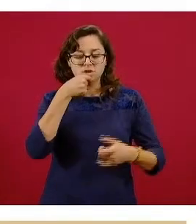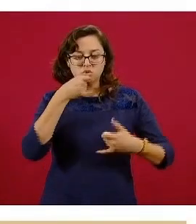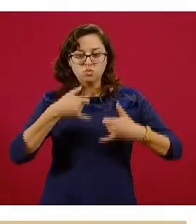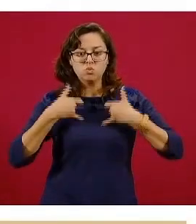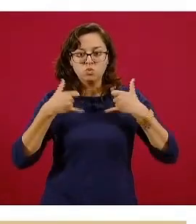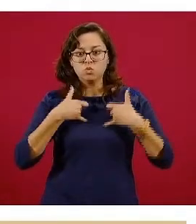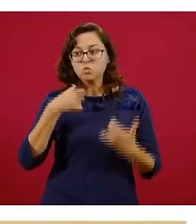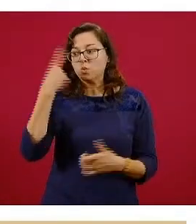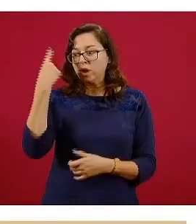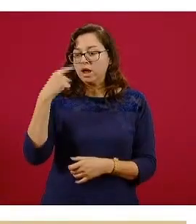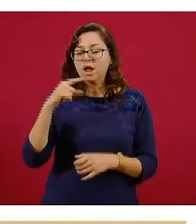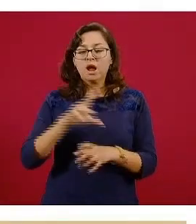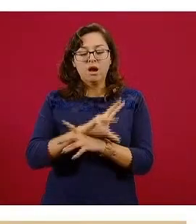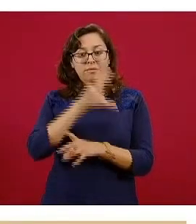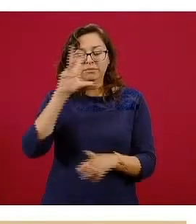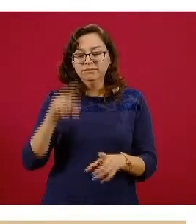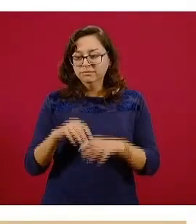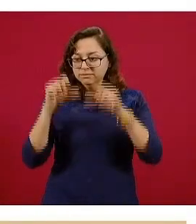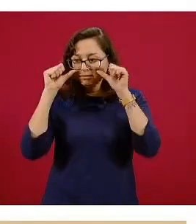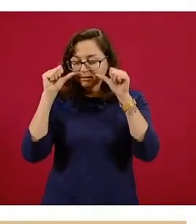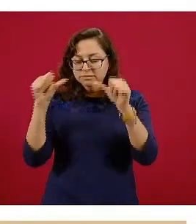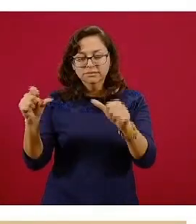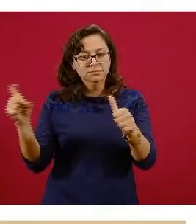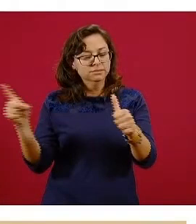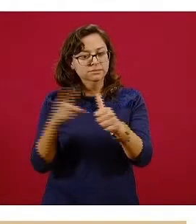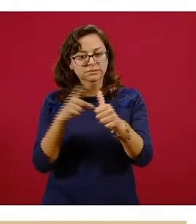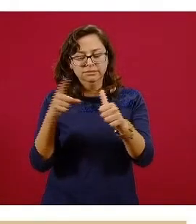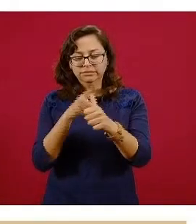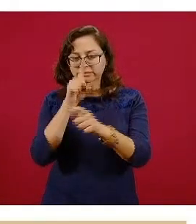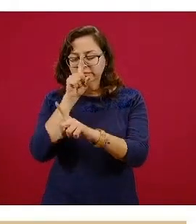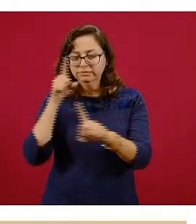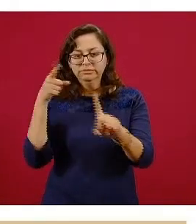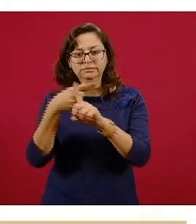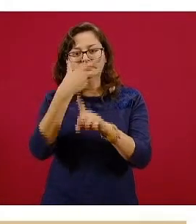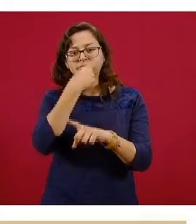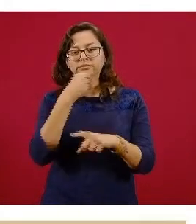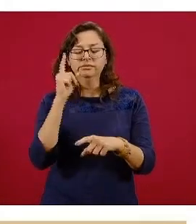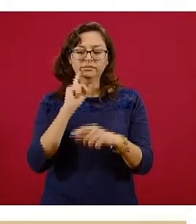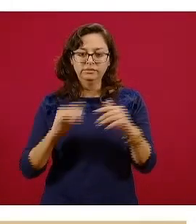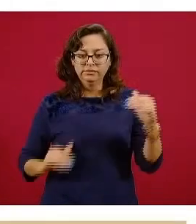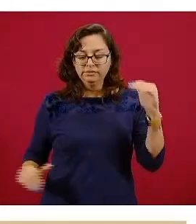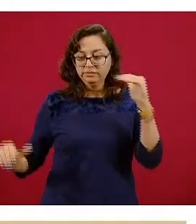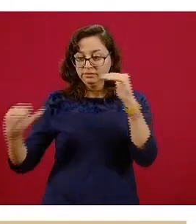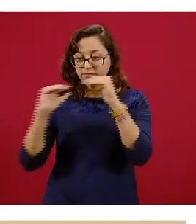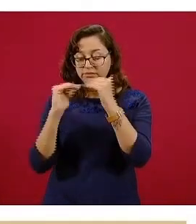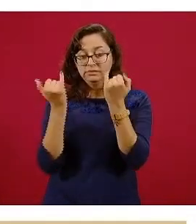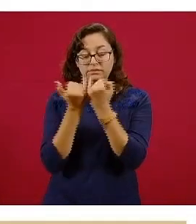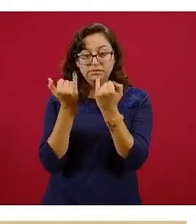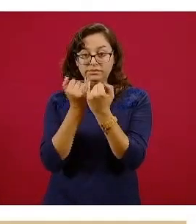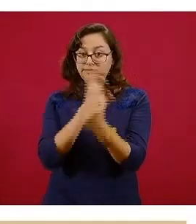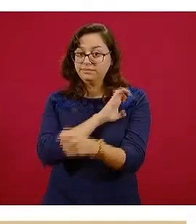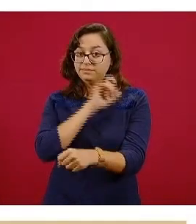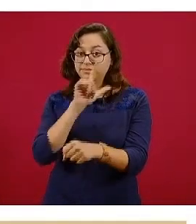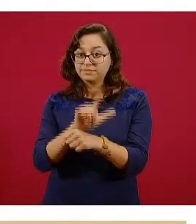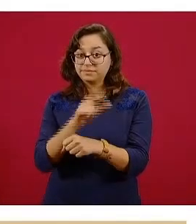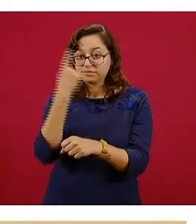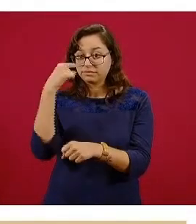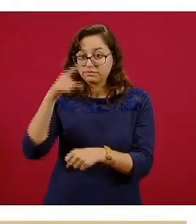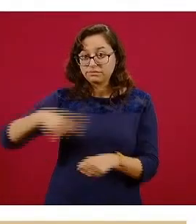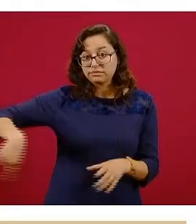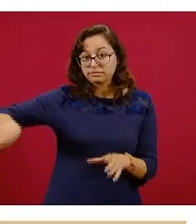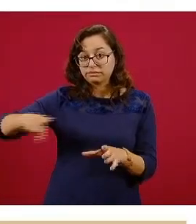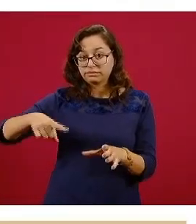sean atendidos de manera integral, prioritaria, con perspectiva de género y enfoque diferencial especializado. Esta